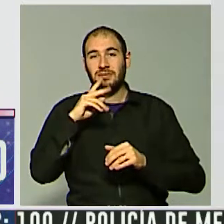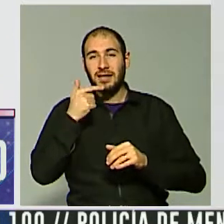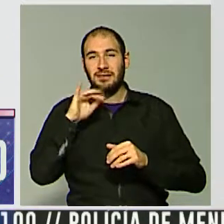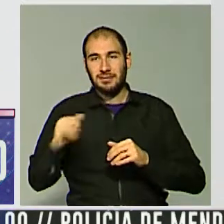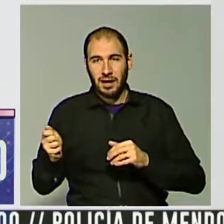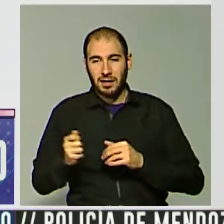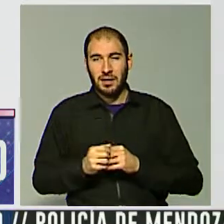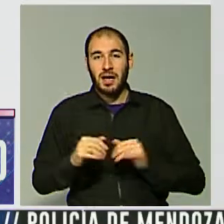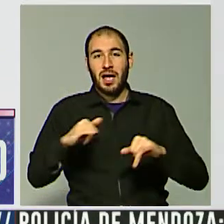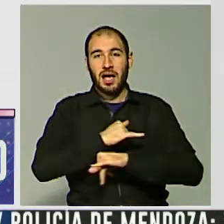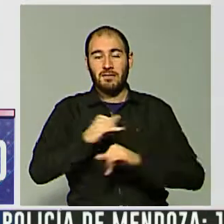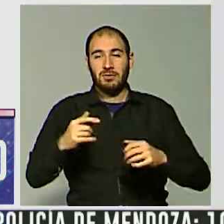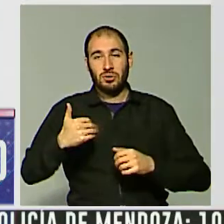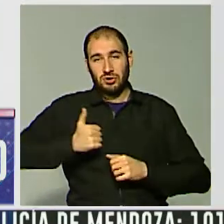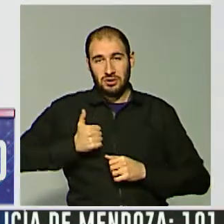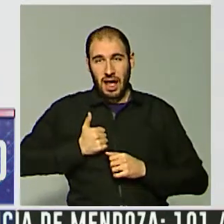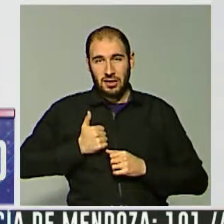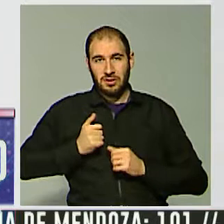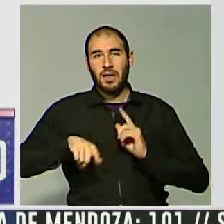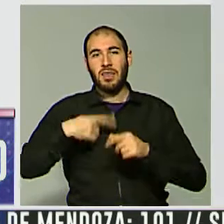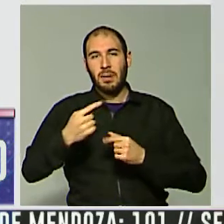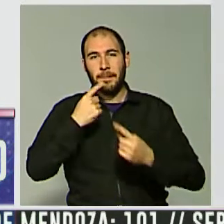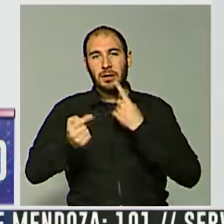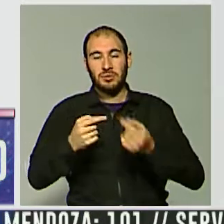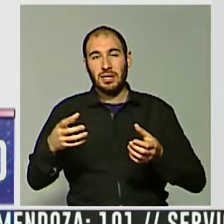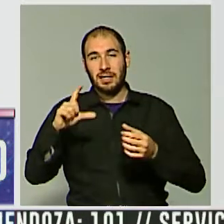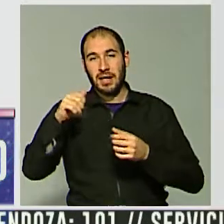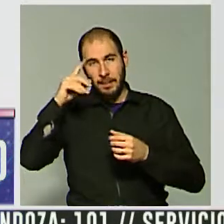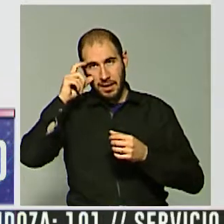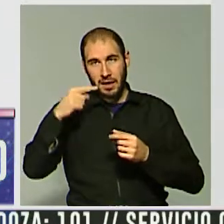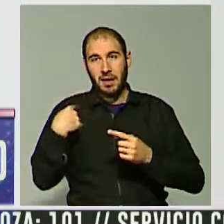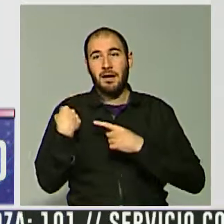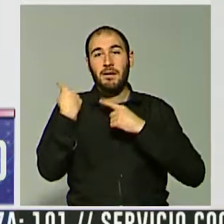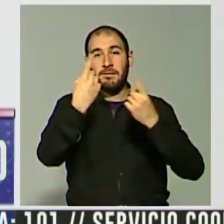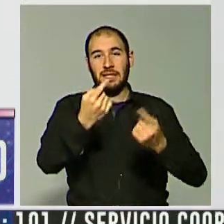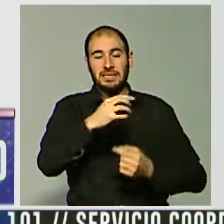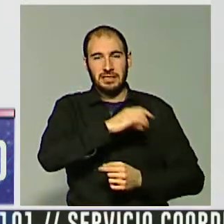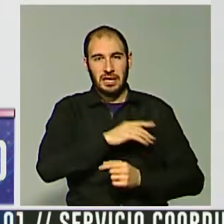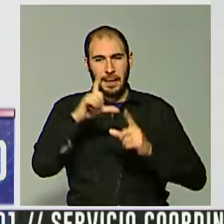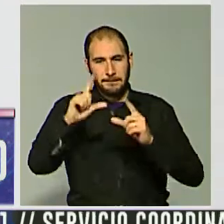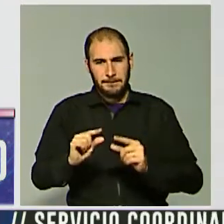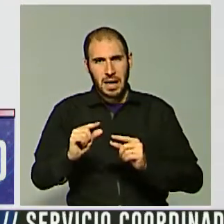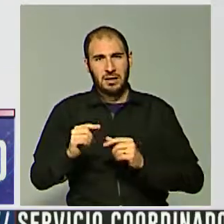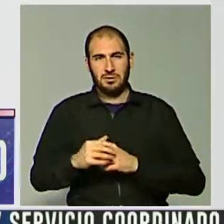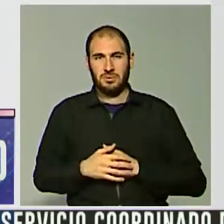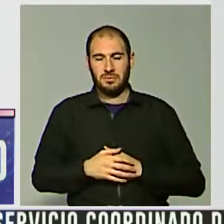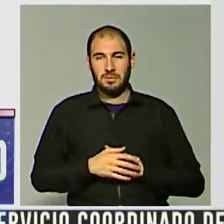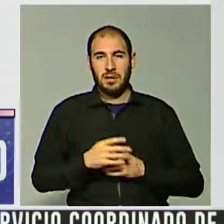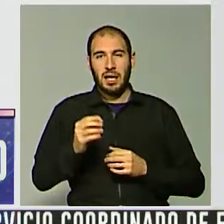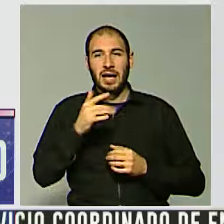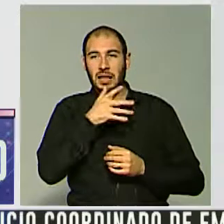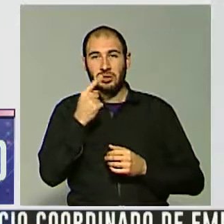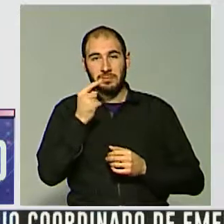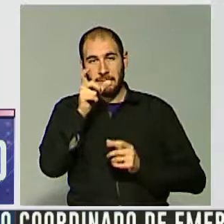Sánchez. Según la información de Gendarmería y el posterior relevamiento de la CAME, el flujo hacia el país vecino fue menor de lo esperado. Cruzaron